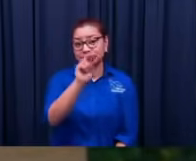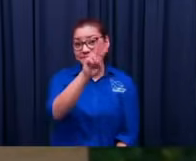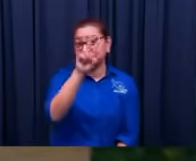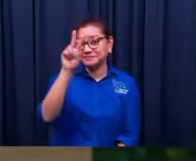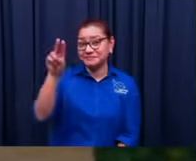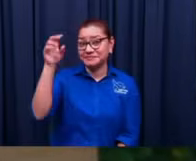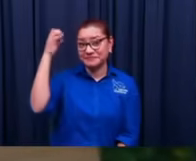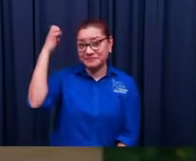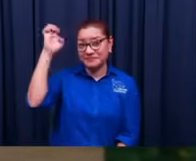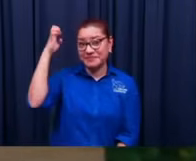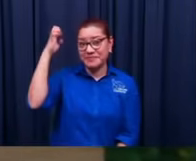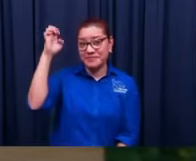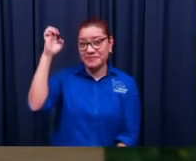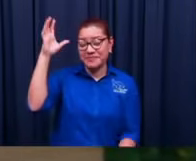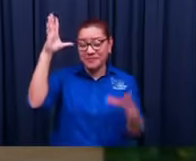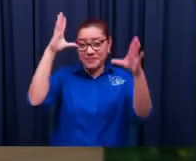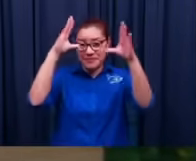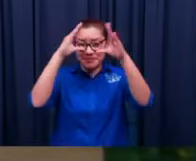en la noche,